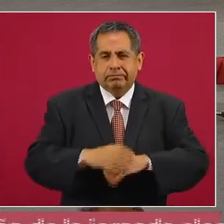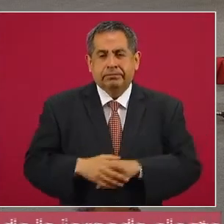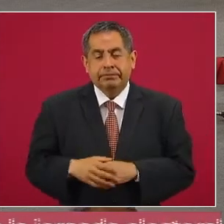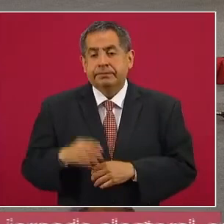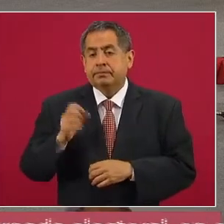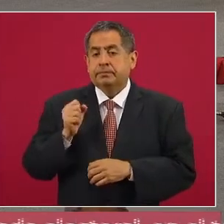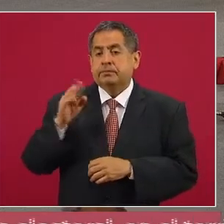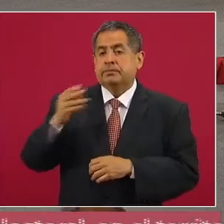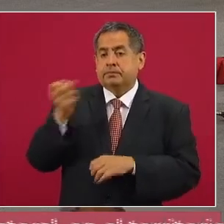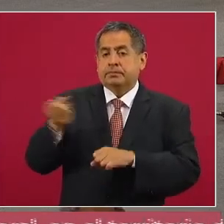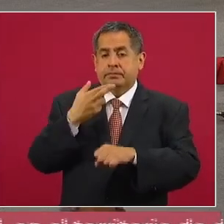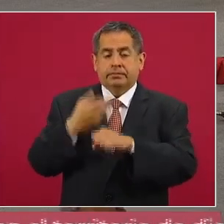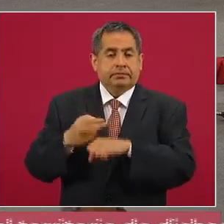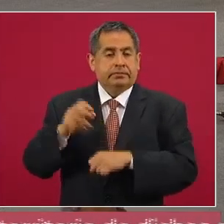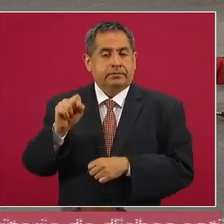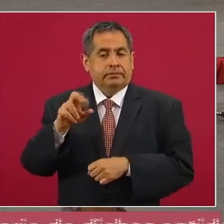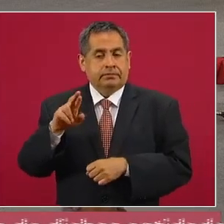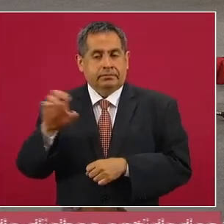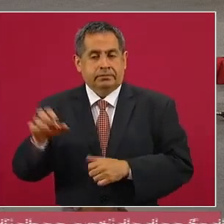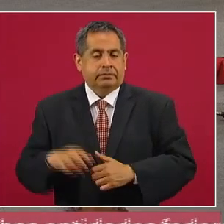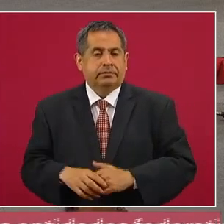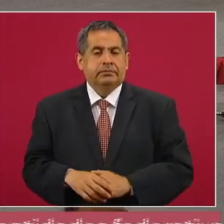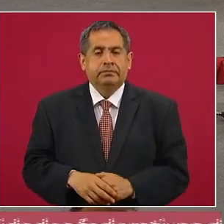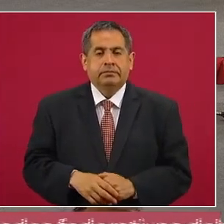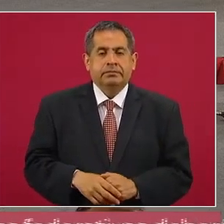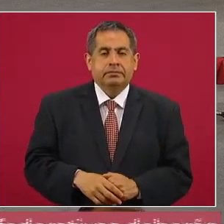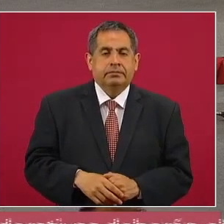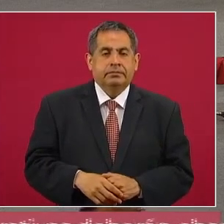Subsecretario de Relaciones Exteriores.